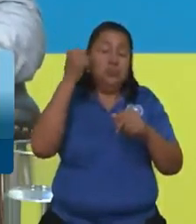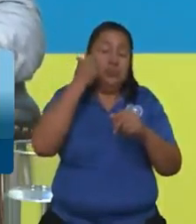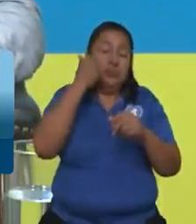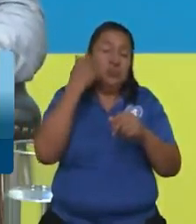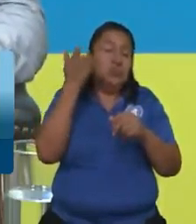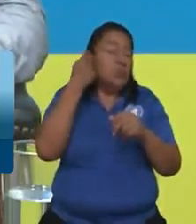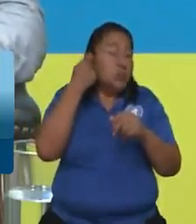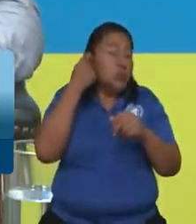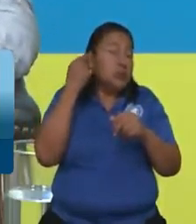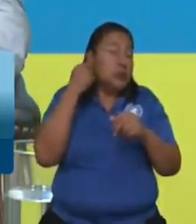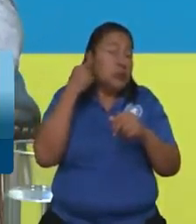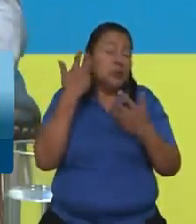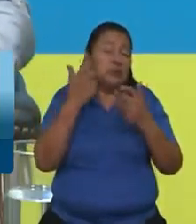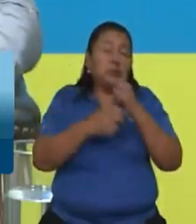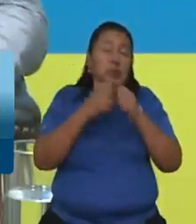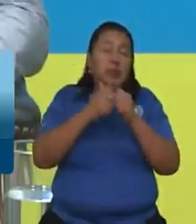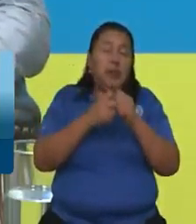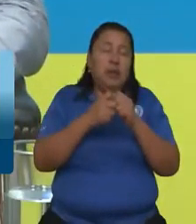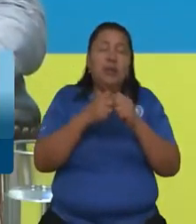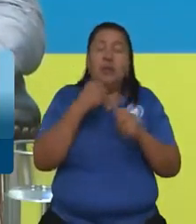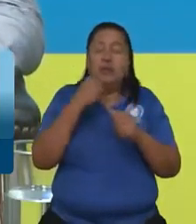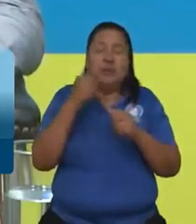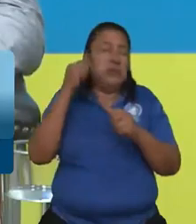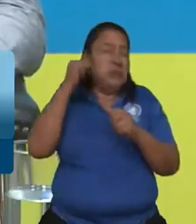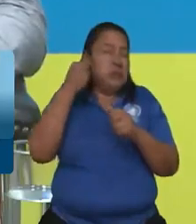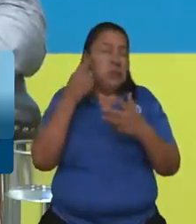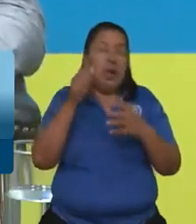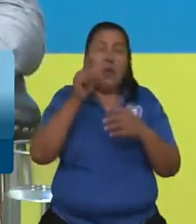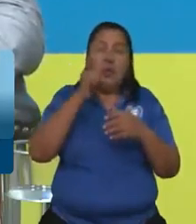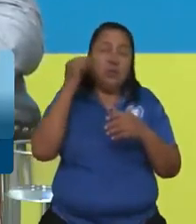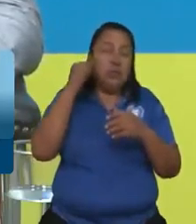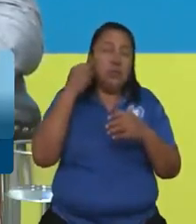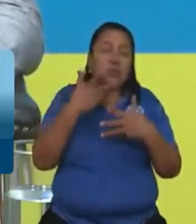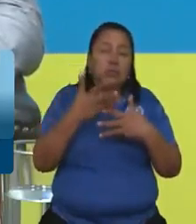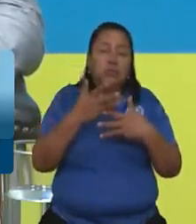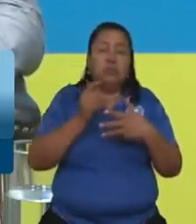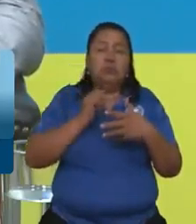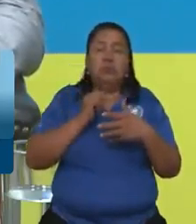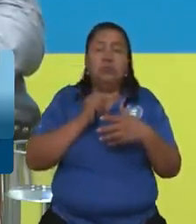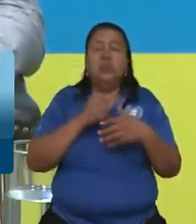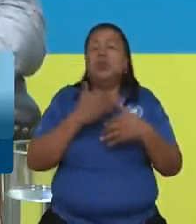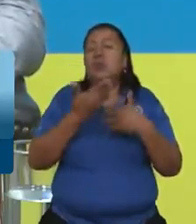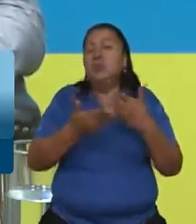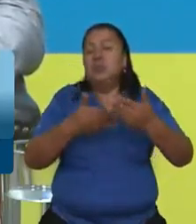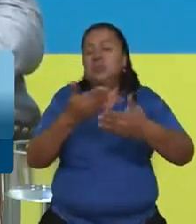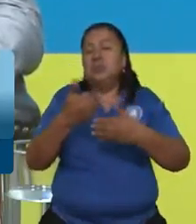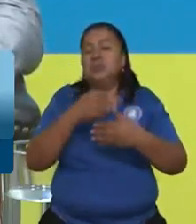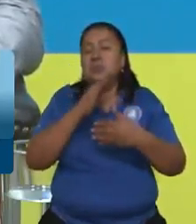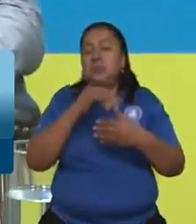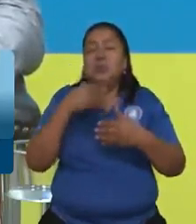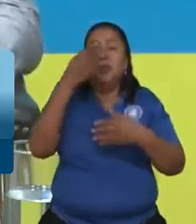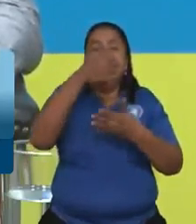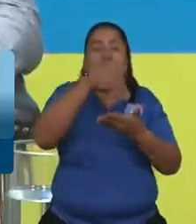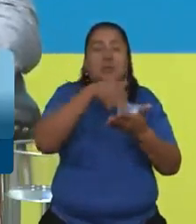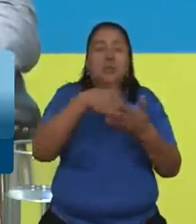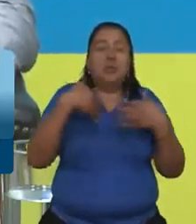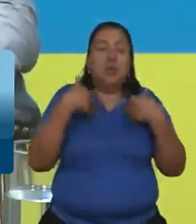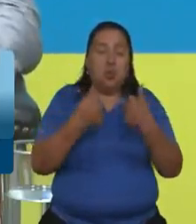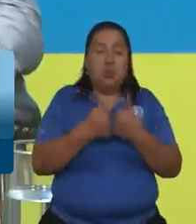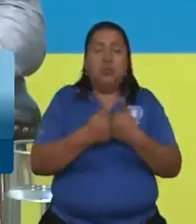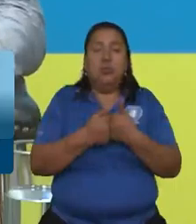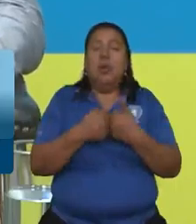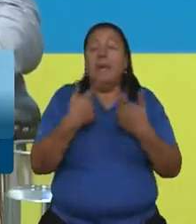pues, como es el excremento. Hablemos del tratamiento, doctora. ¿Qué tratamiento es eficaz? Bueno, lo ideal sería que una vez que tenga el